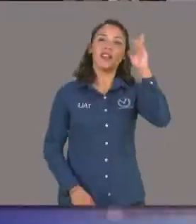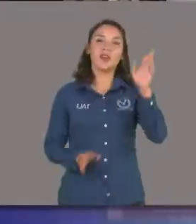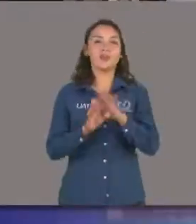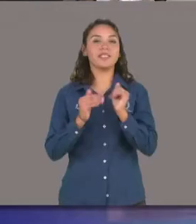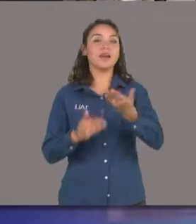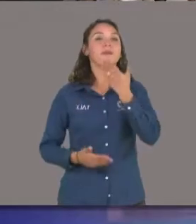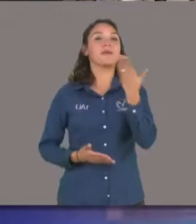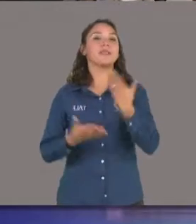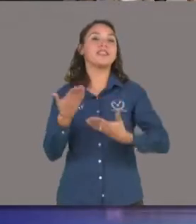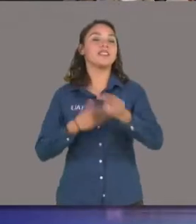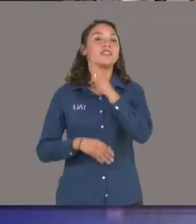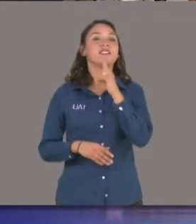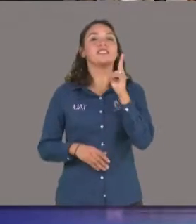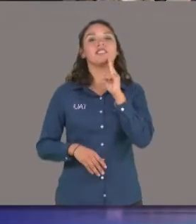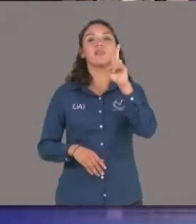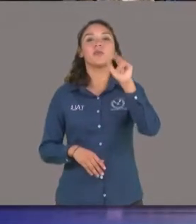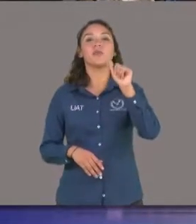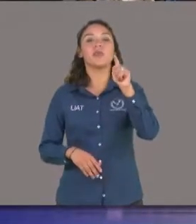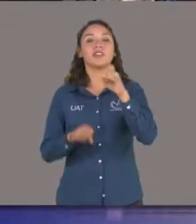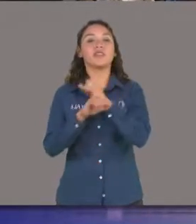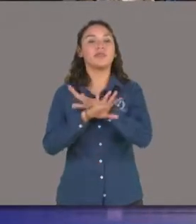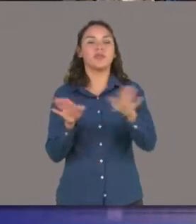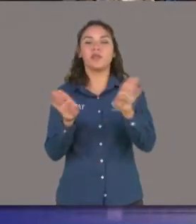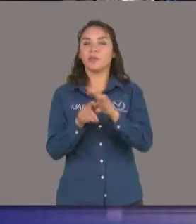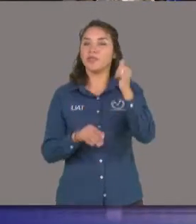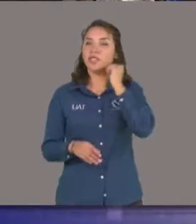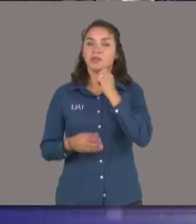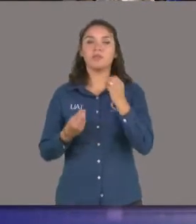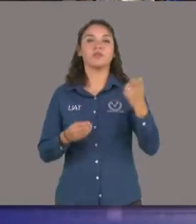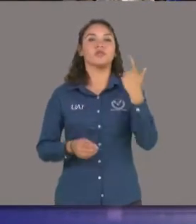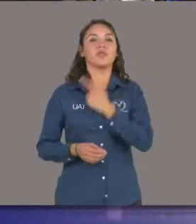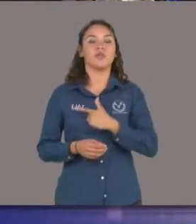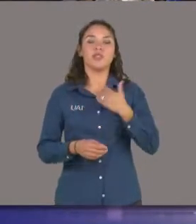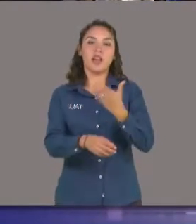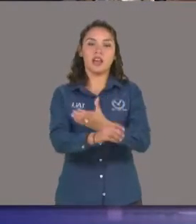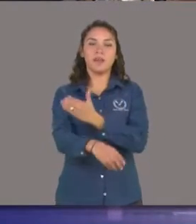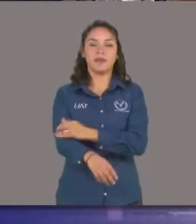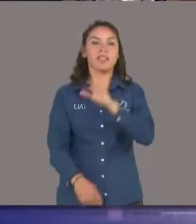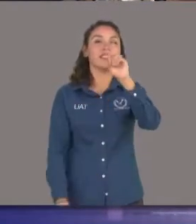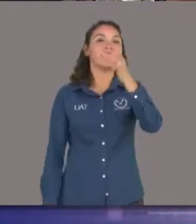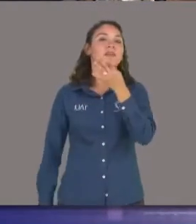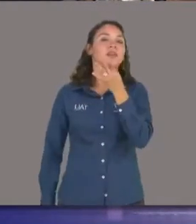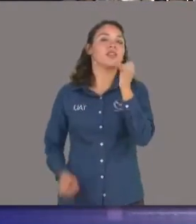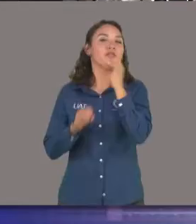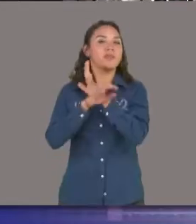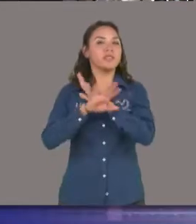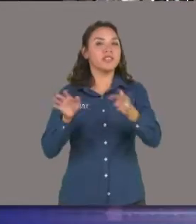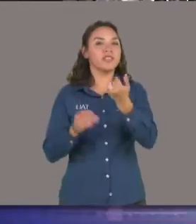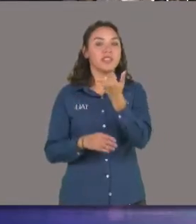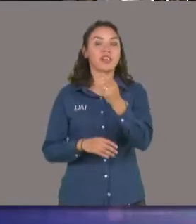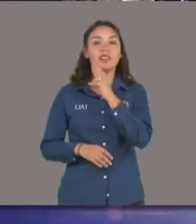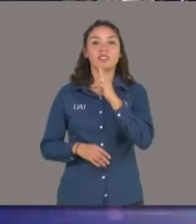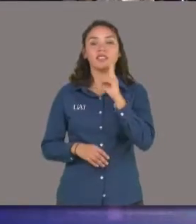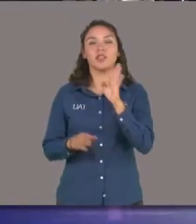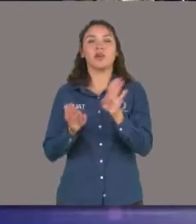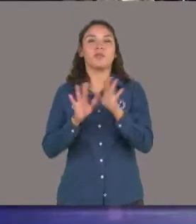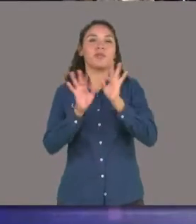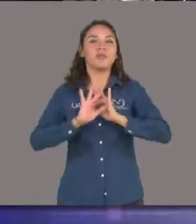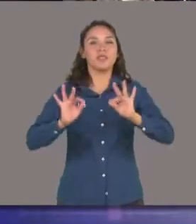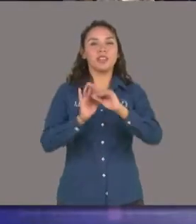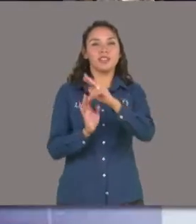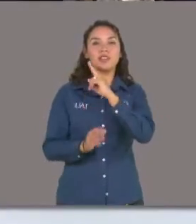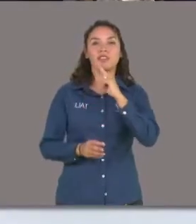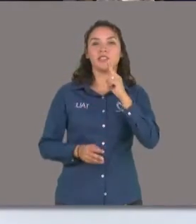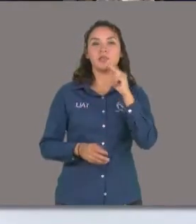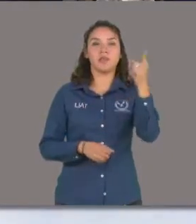Hola, tal? Bienvenidos a su noticiario What Informa. Como siempre es un placer que nos acompañe a esta media hora de información y noticias sobre las actividades más